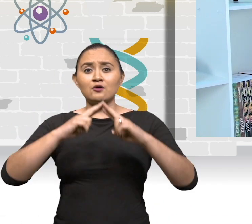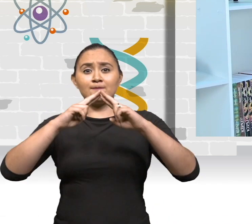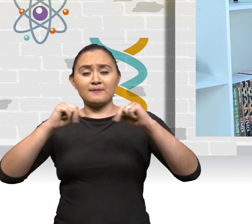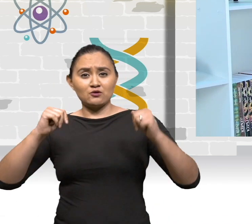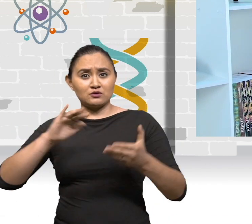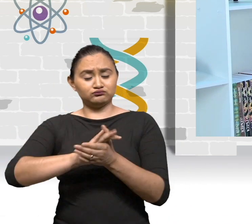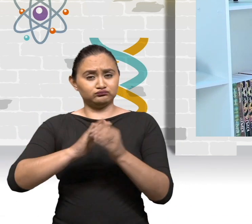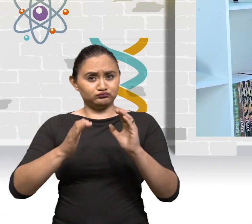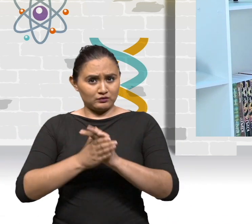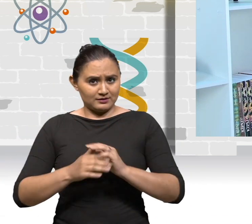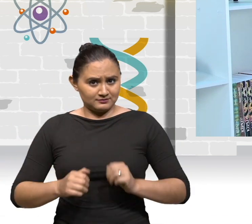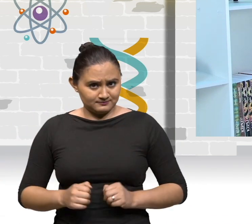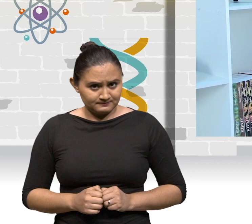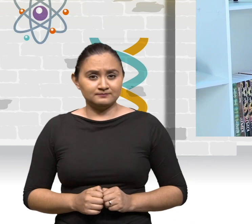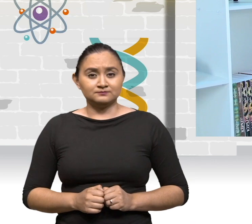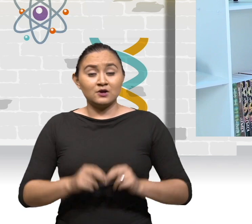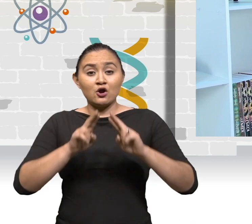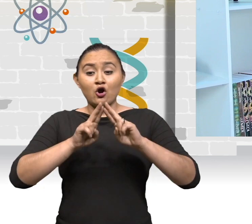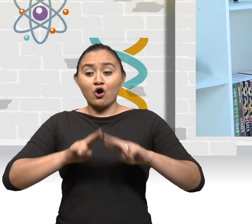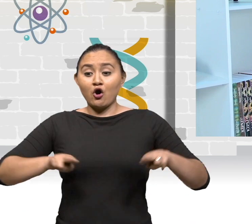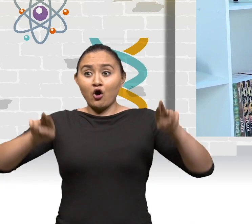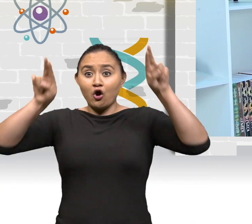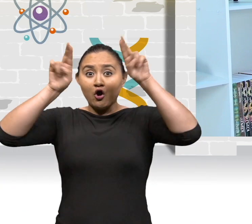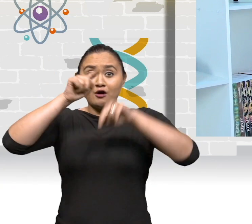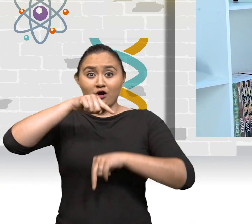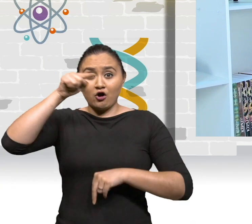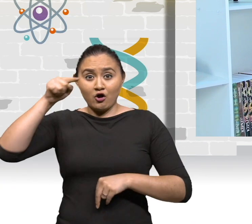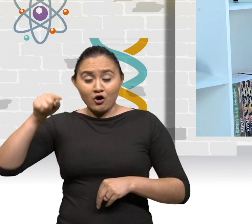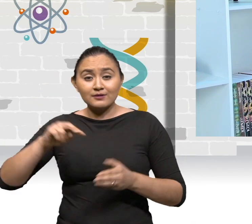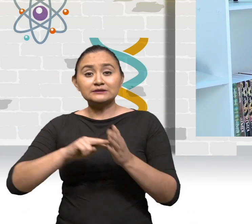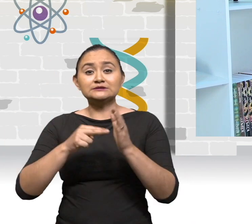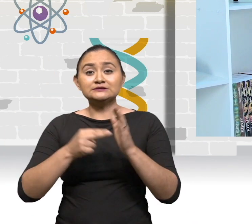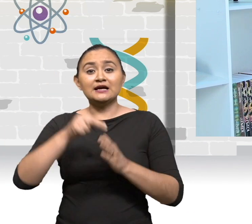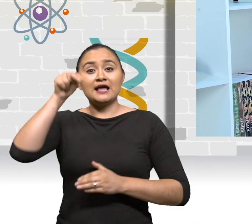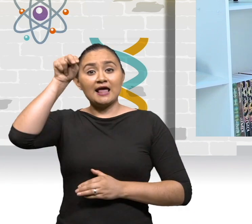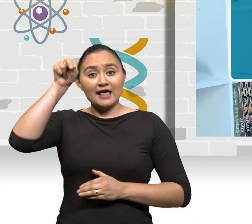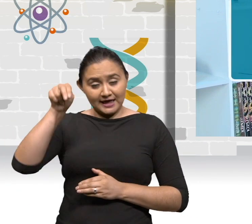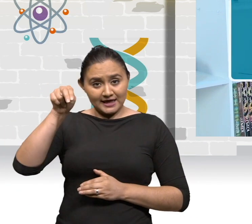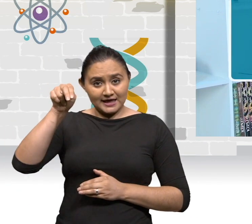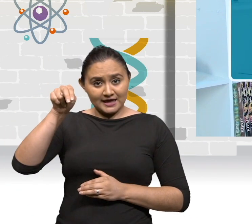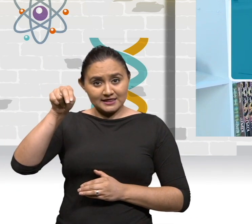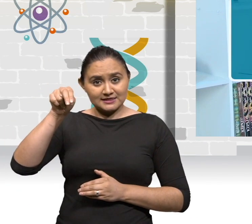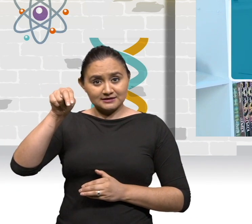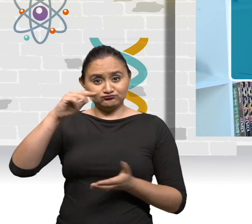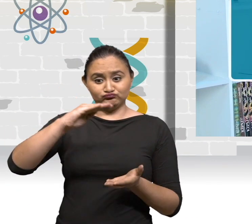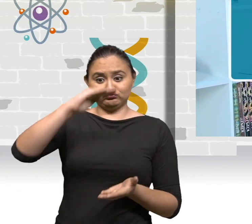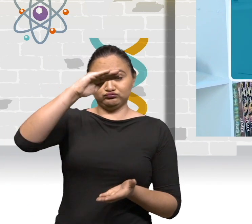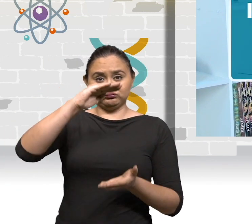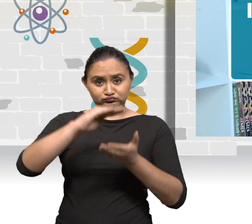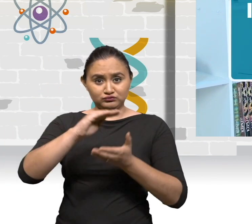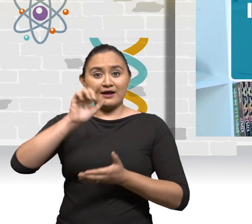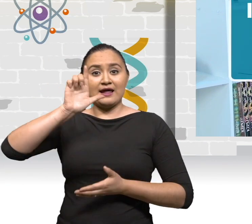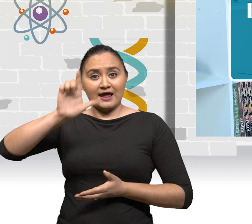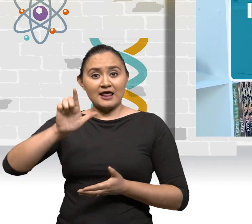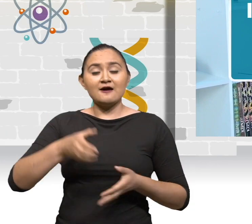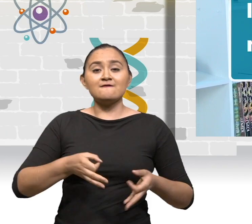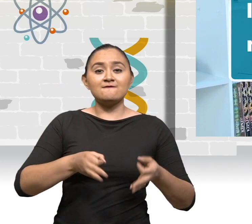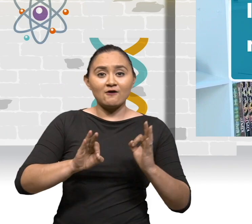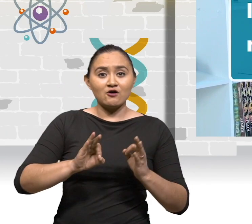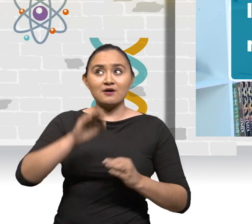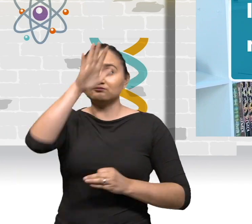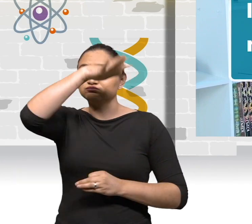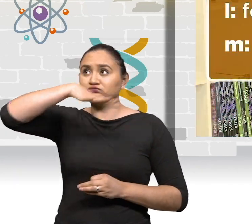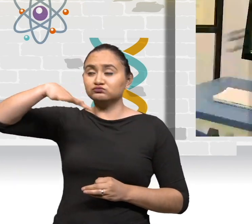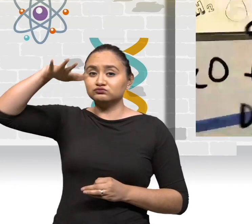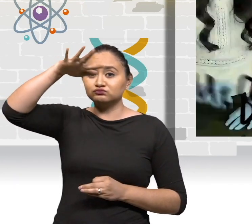y el orbital es la región de la probabilidad el orbital está definido por n tamaño l forma espacial y